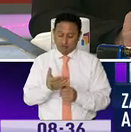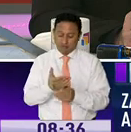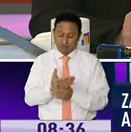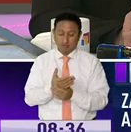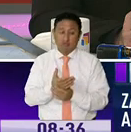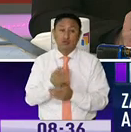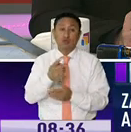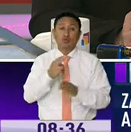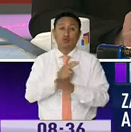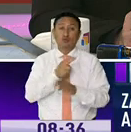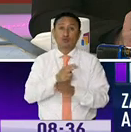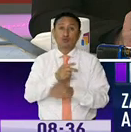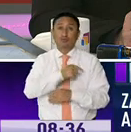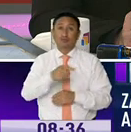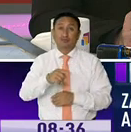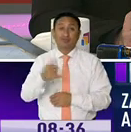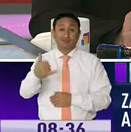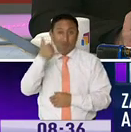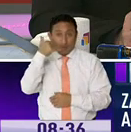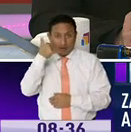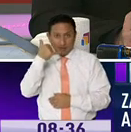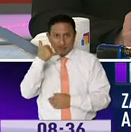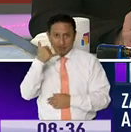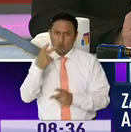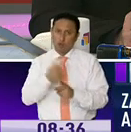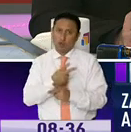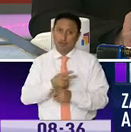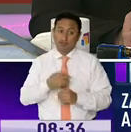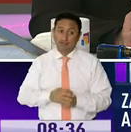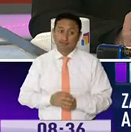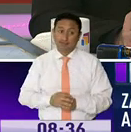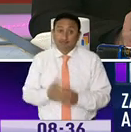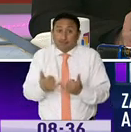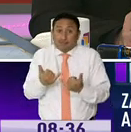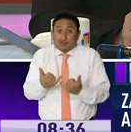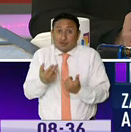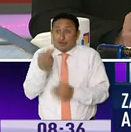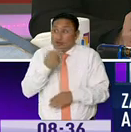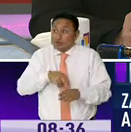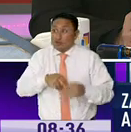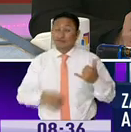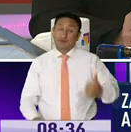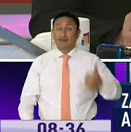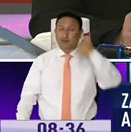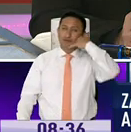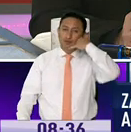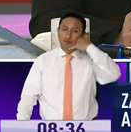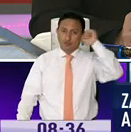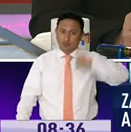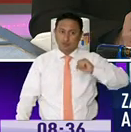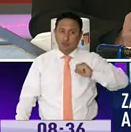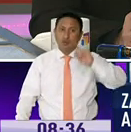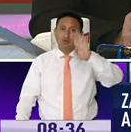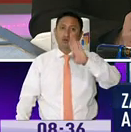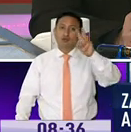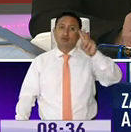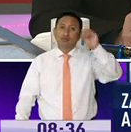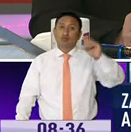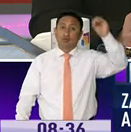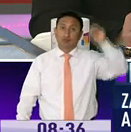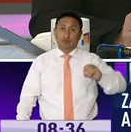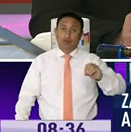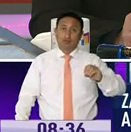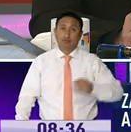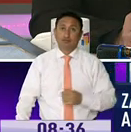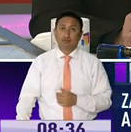muchísimo, el buen uso de la línea. No puede ser posible que en tiempos normales nosotros estábamos ya llegando a un